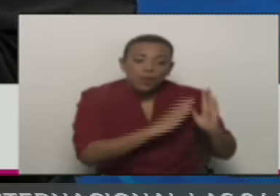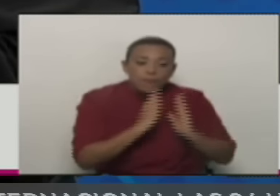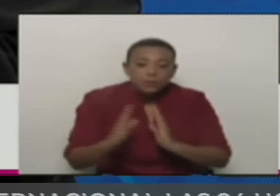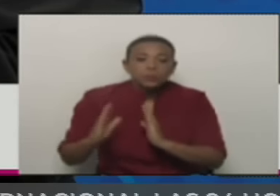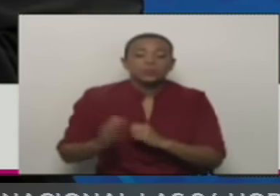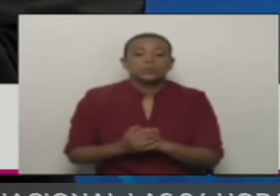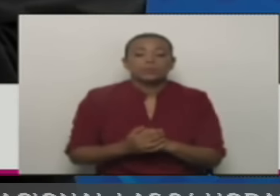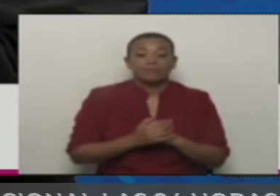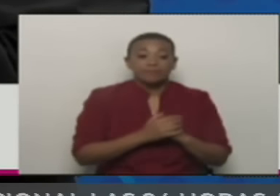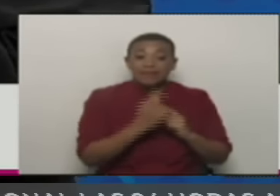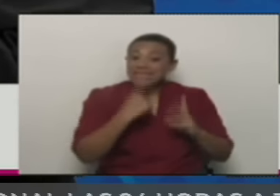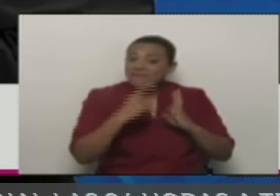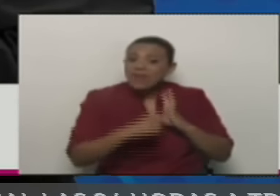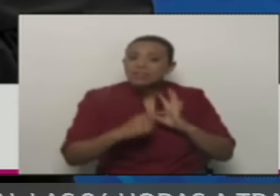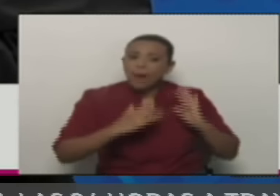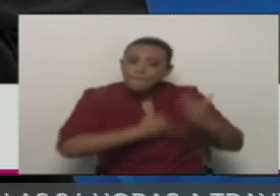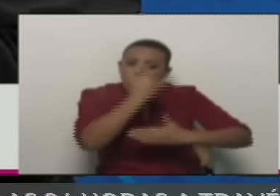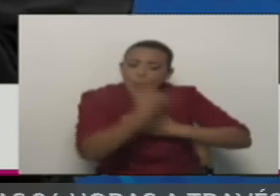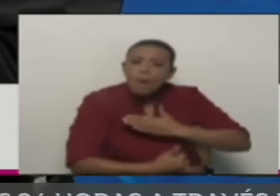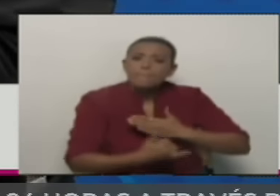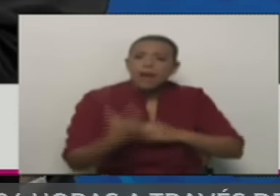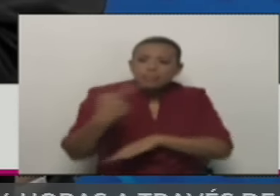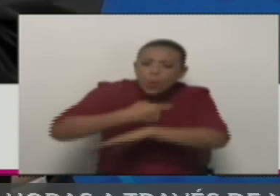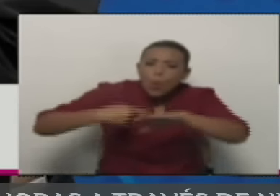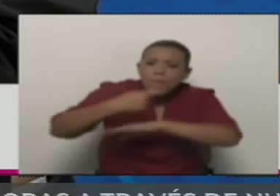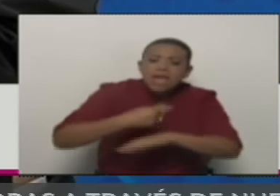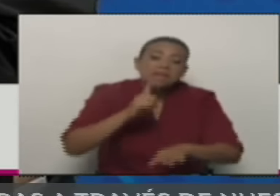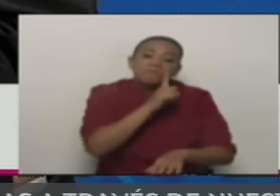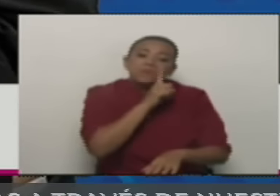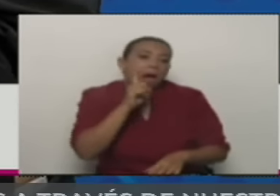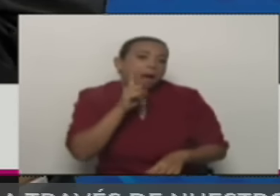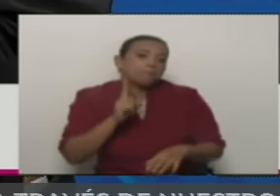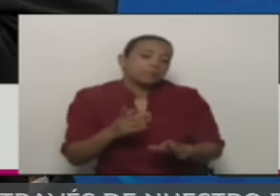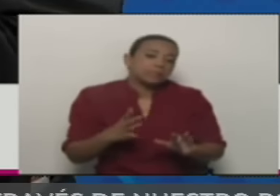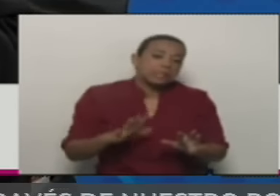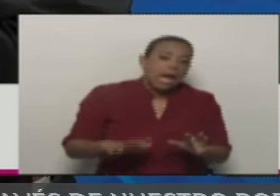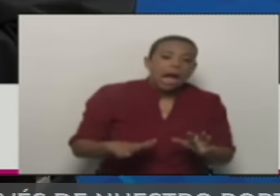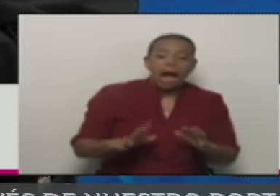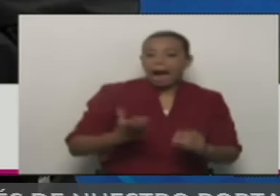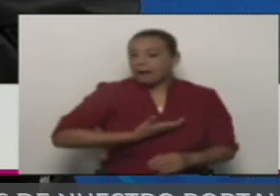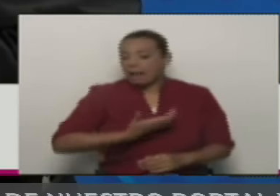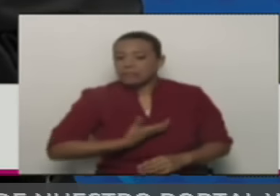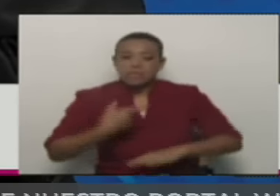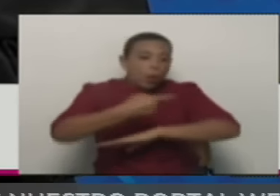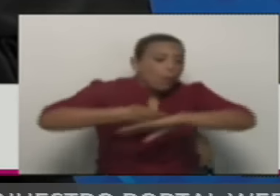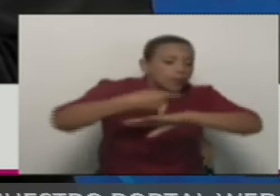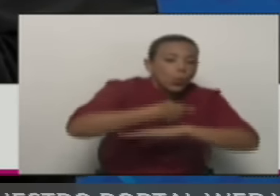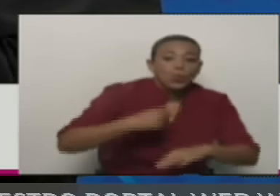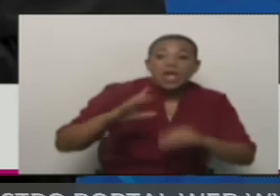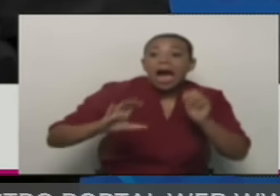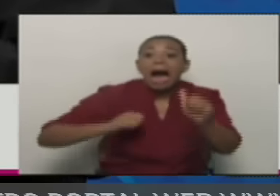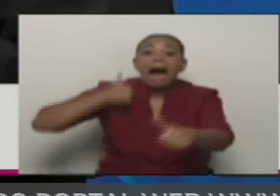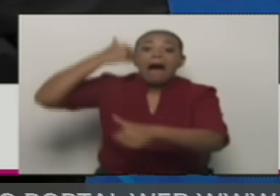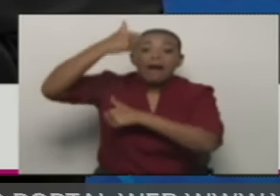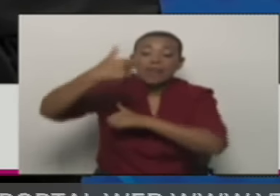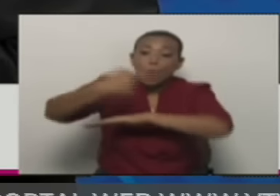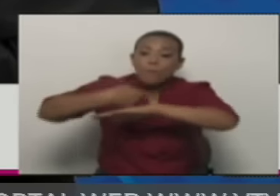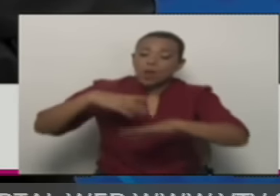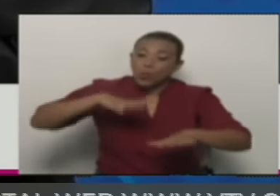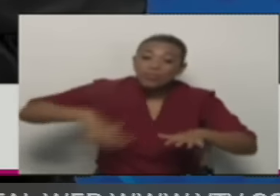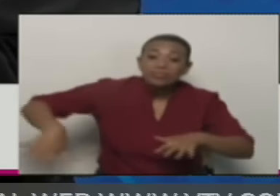diferente planificación y programa de gobierno, llámese de hacia arriba, alcaldía, gobernadores y gobierno nacional. Todo debe estar,